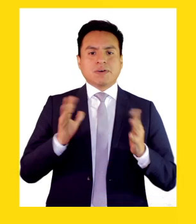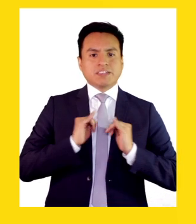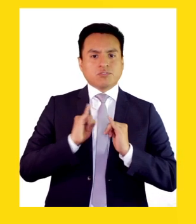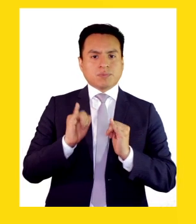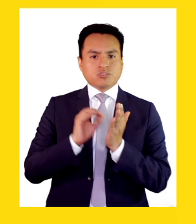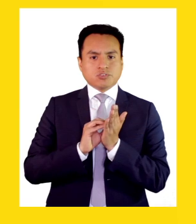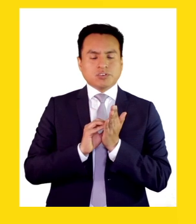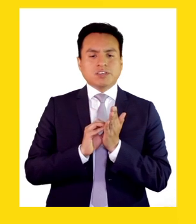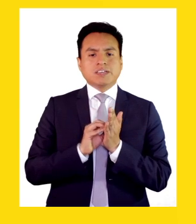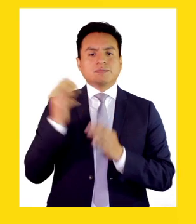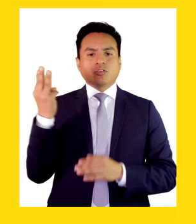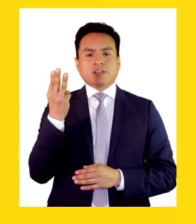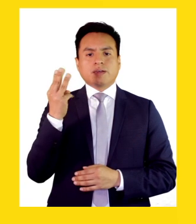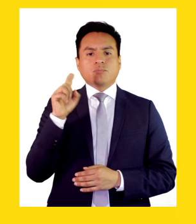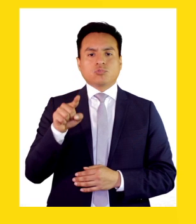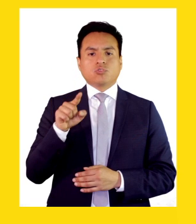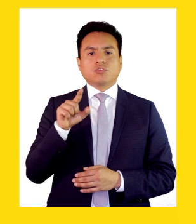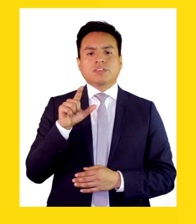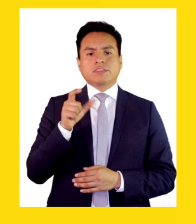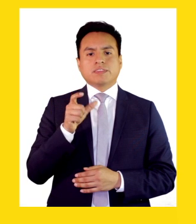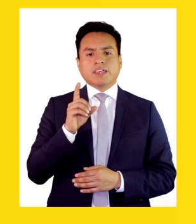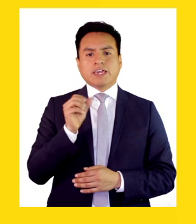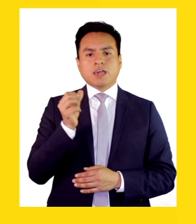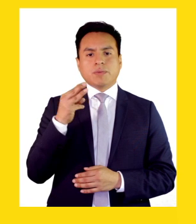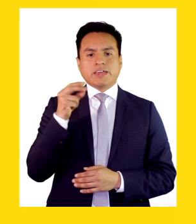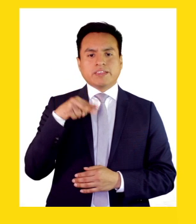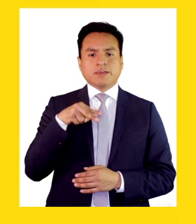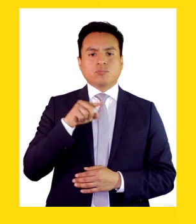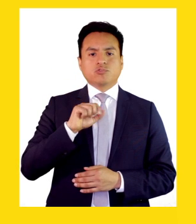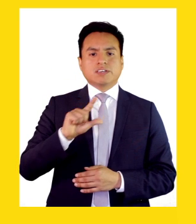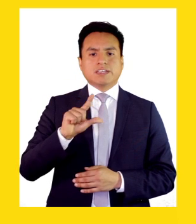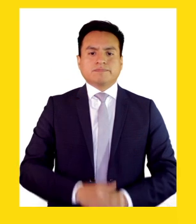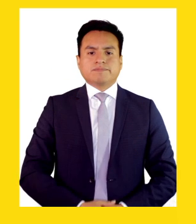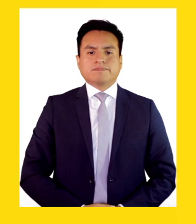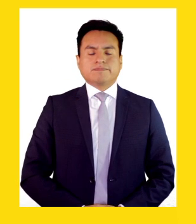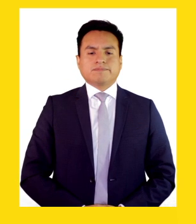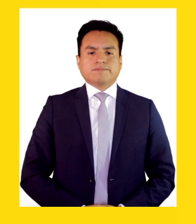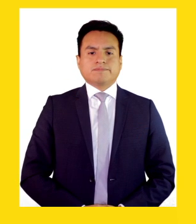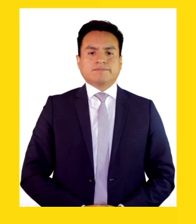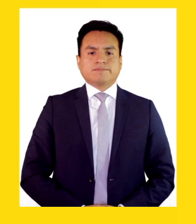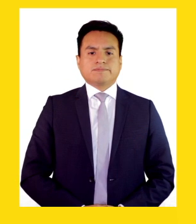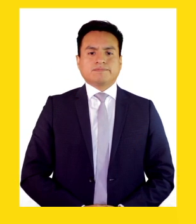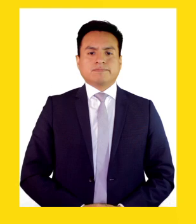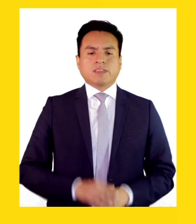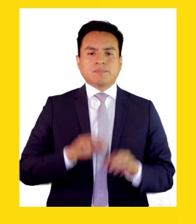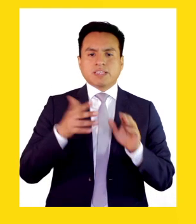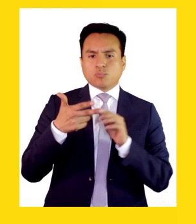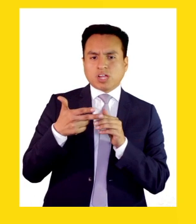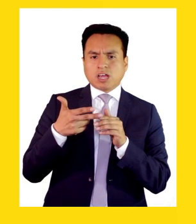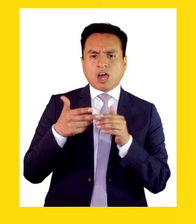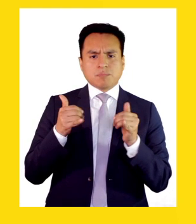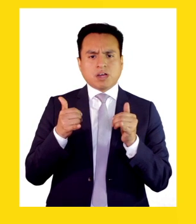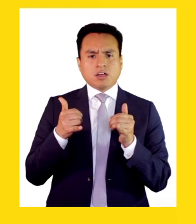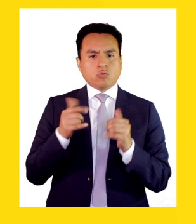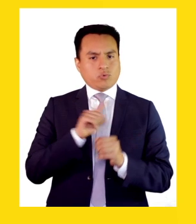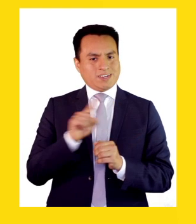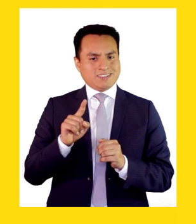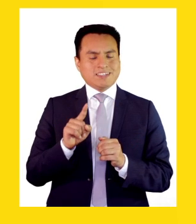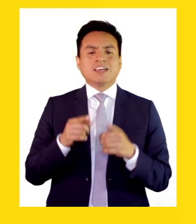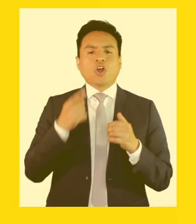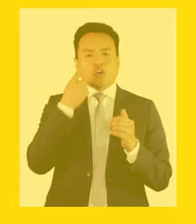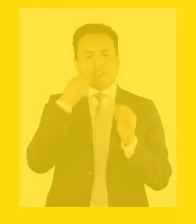17.798. Más información en www.dgmn.cl. Manipular un arma no es un juego.